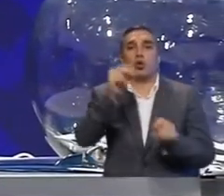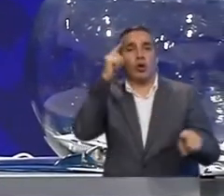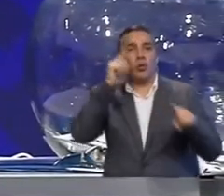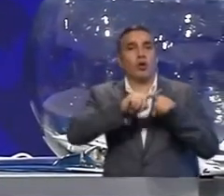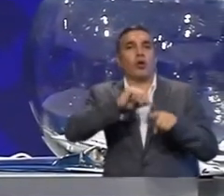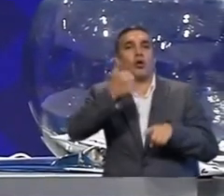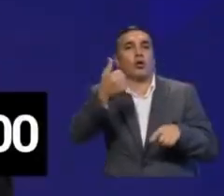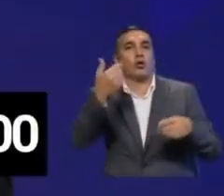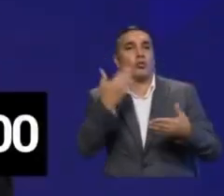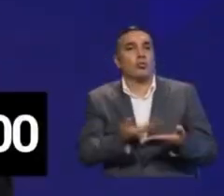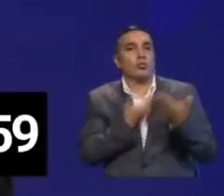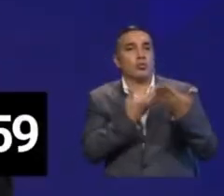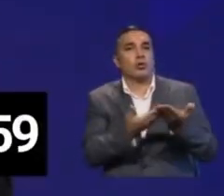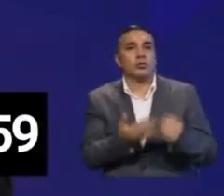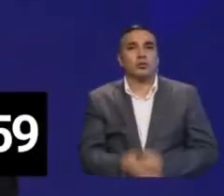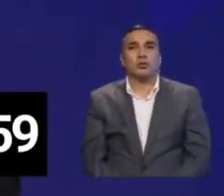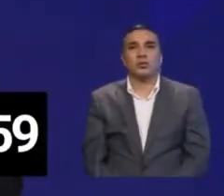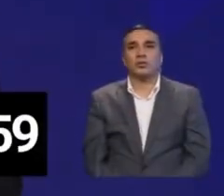escuchadas.